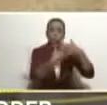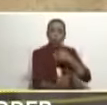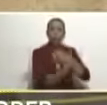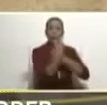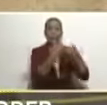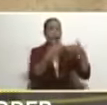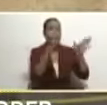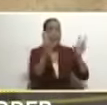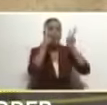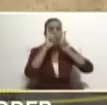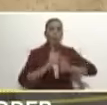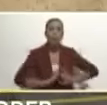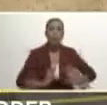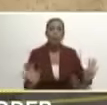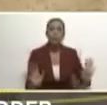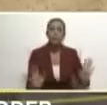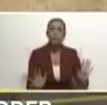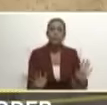todas las sanciones.